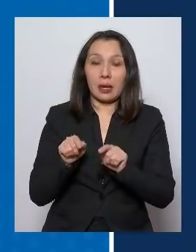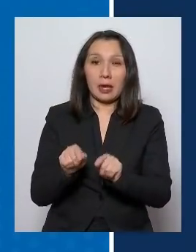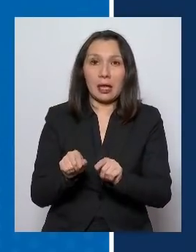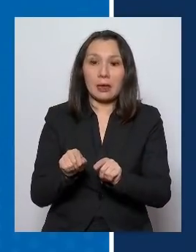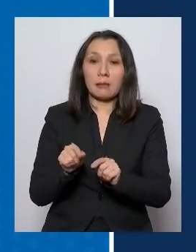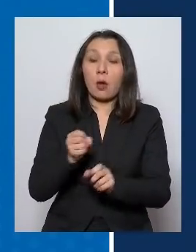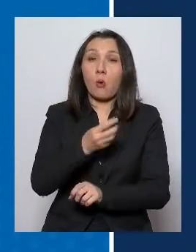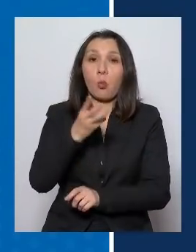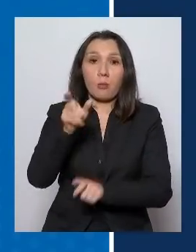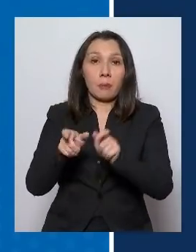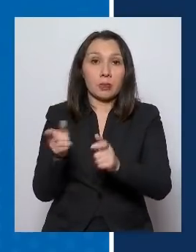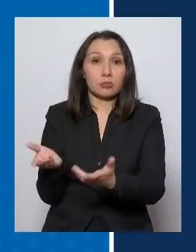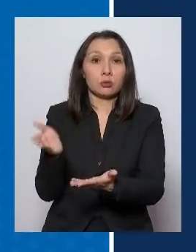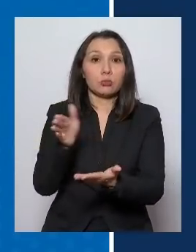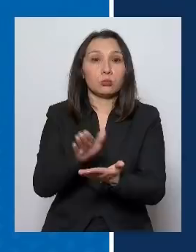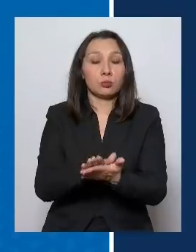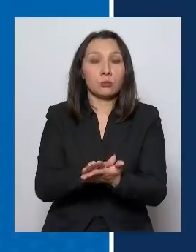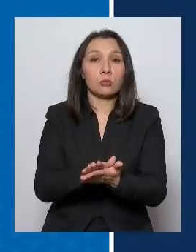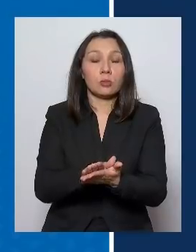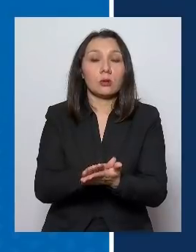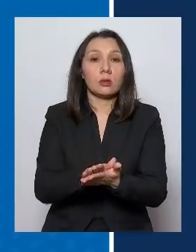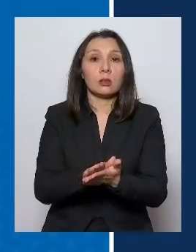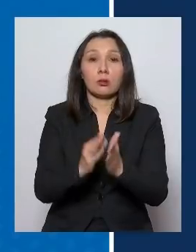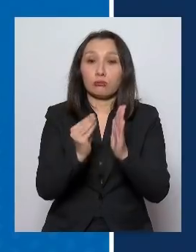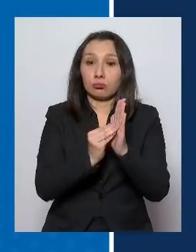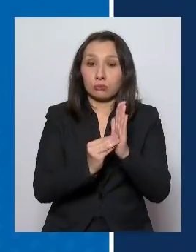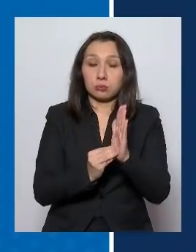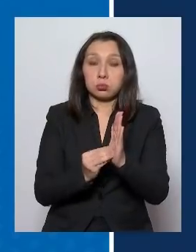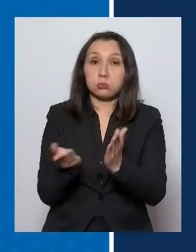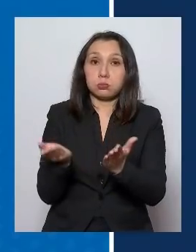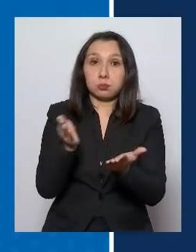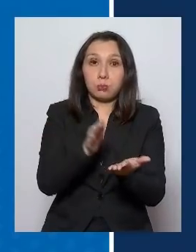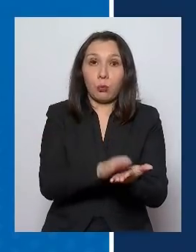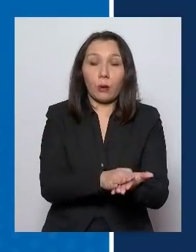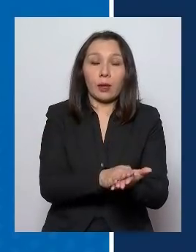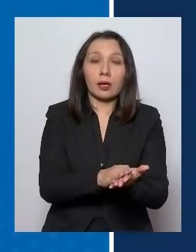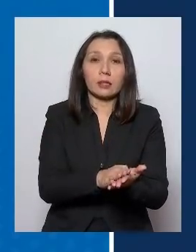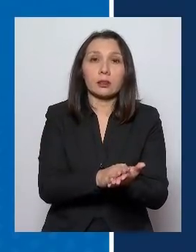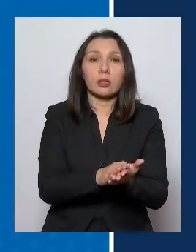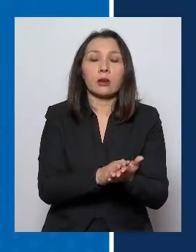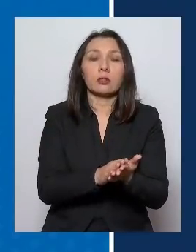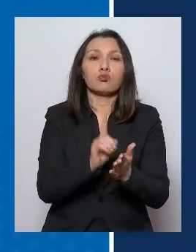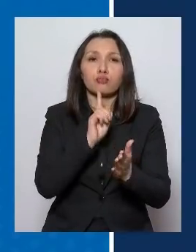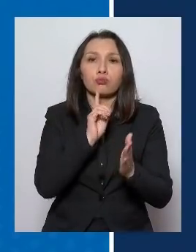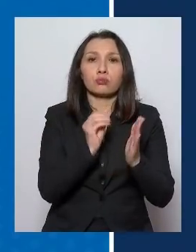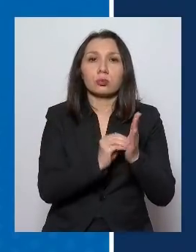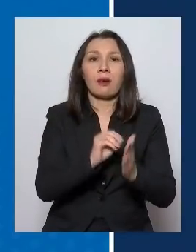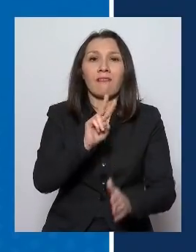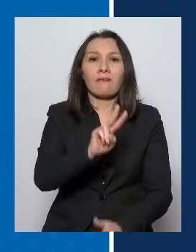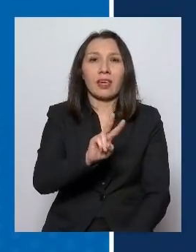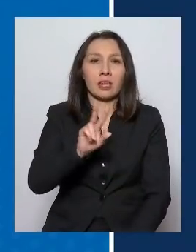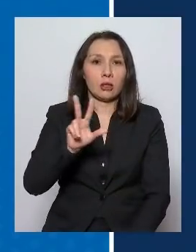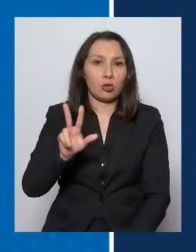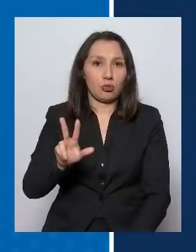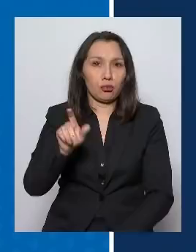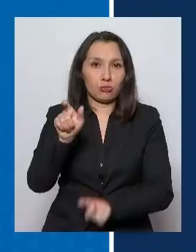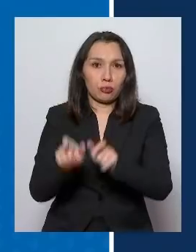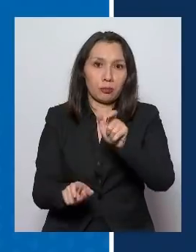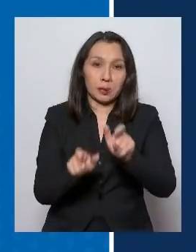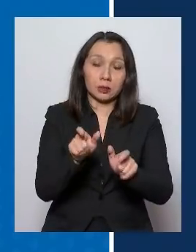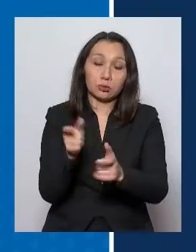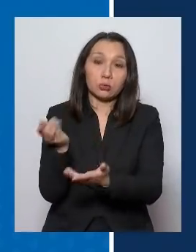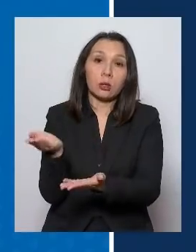los fallecidos, a la cifra de registro fallecidos, se han registrado 28